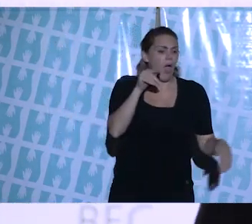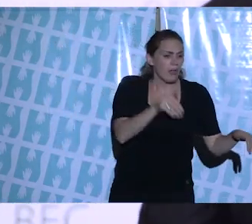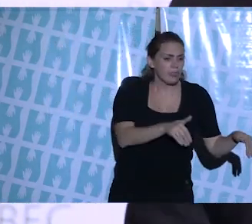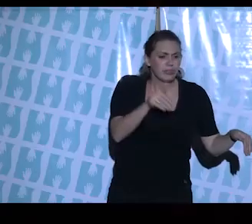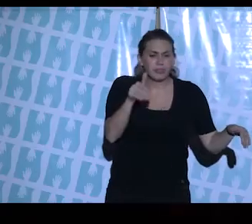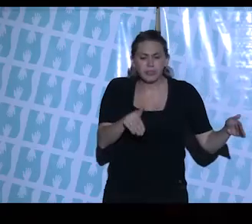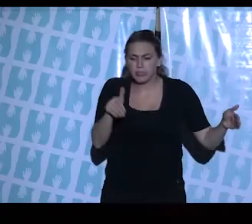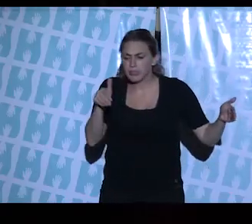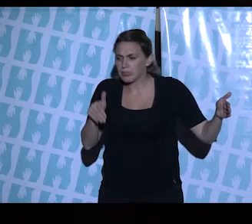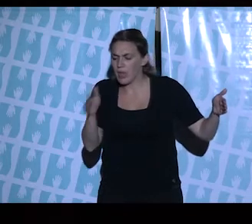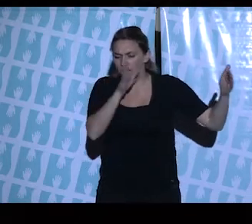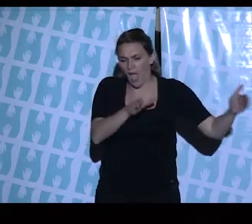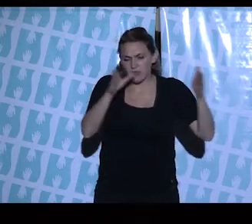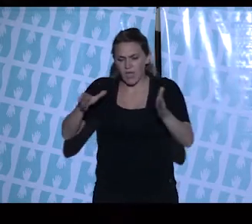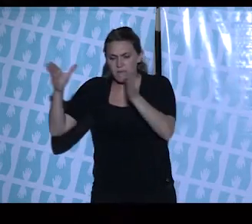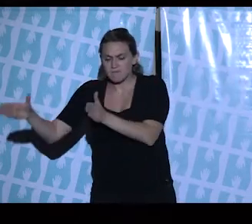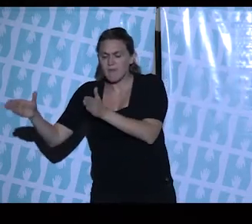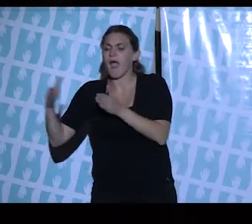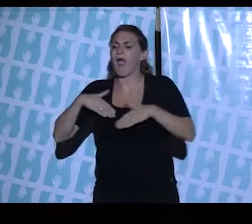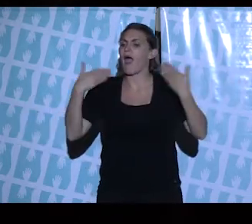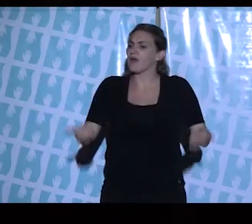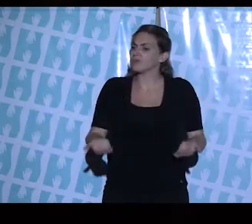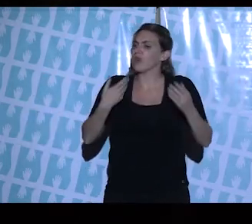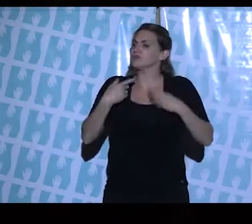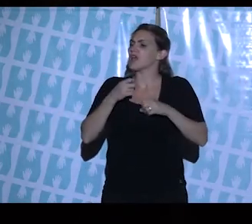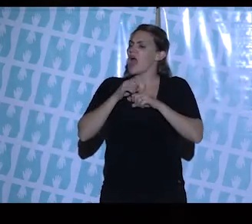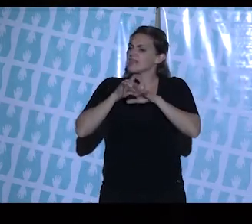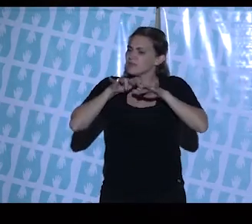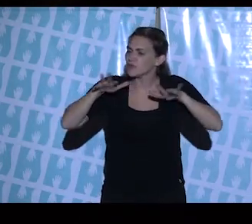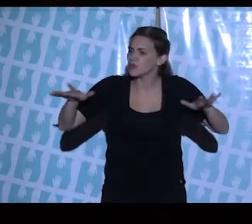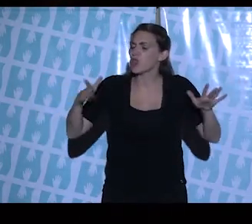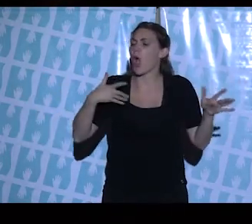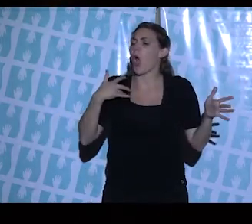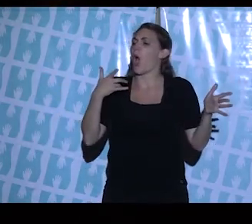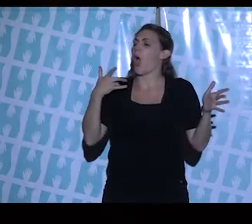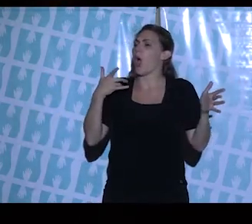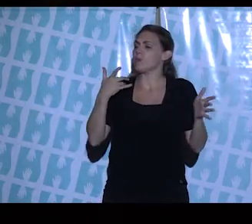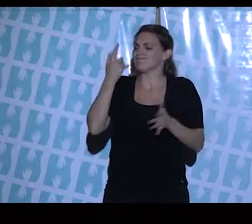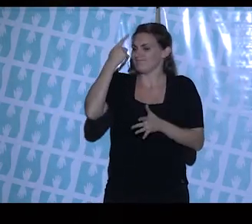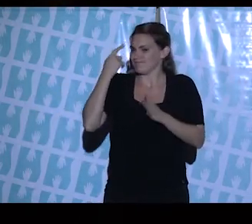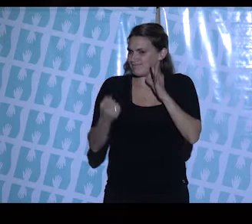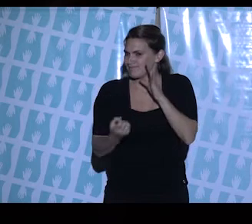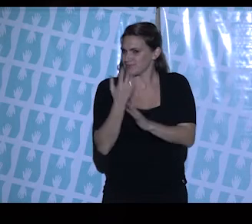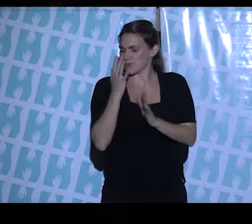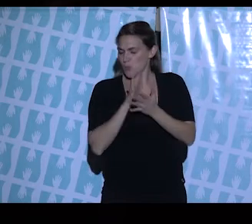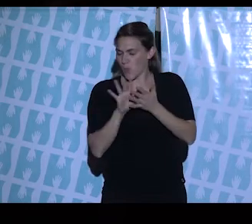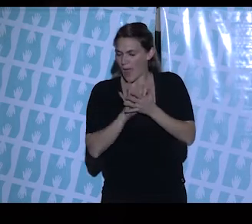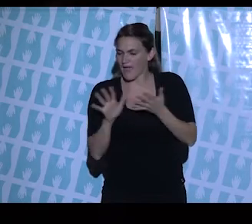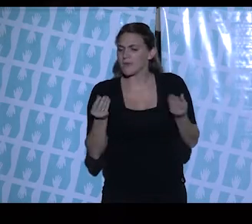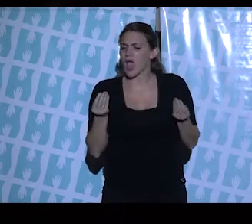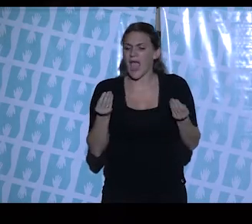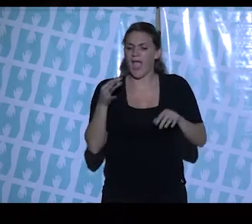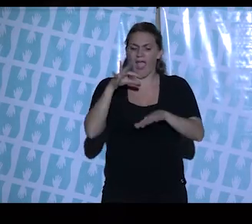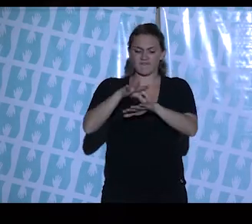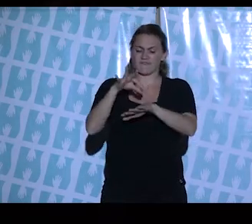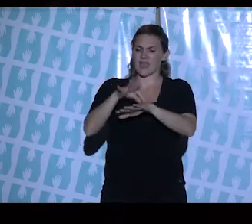lugar a un concepto de la enfermedad que es el concepto de